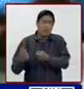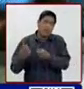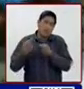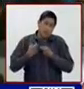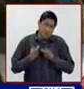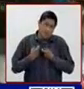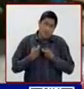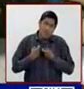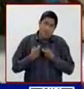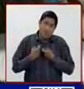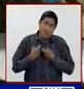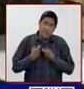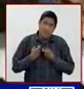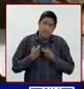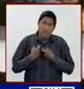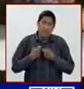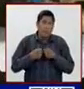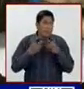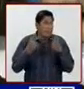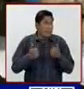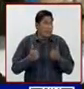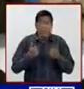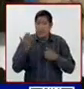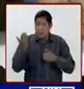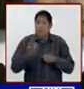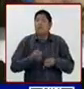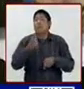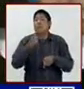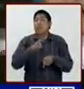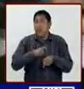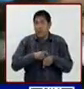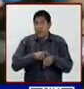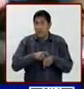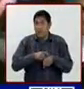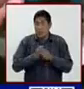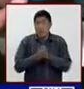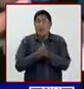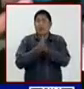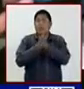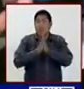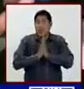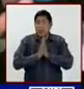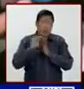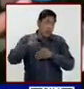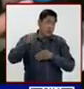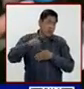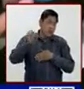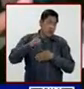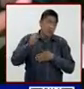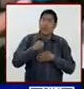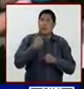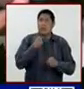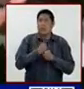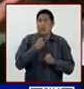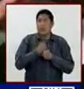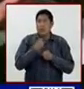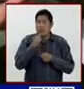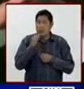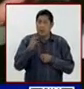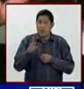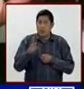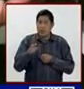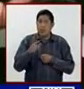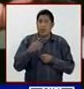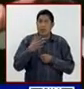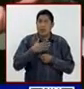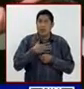regalan. Muy bien. ¿Esa fue la primera a la que usted le ha hecho algunos pedidos, tal vez? Sí. Trabajamos con ella,